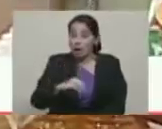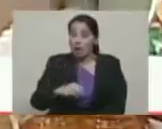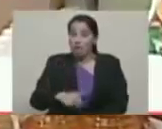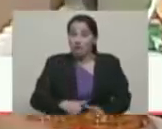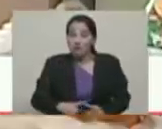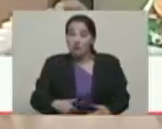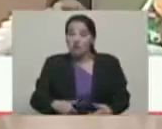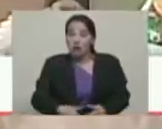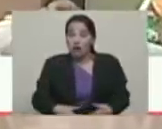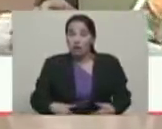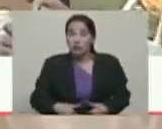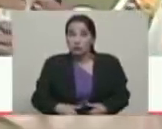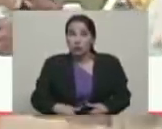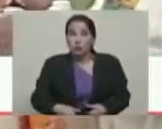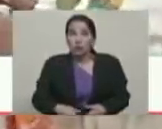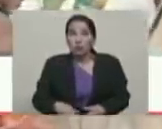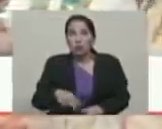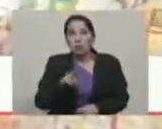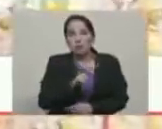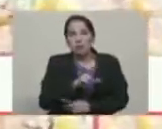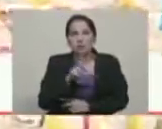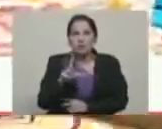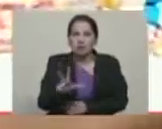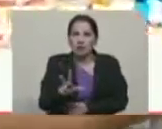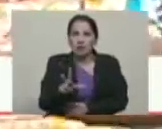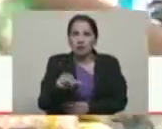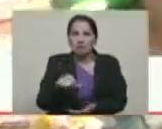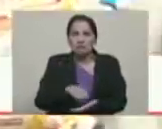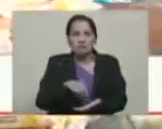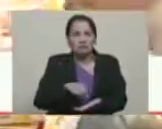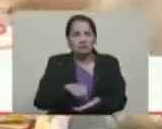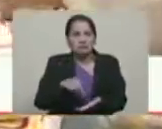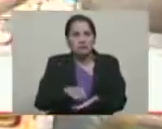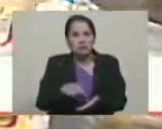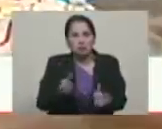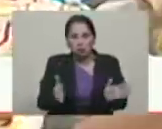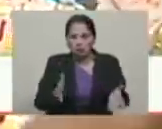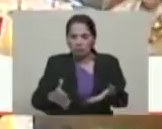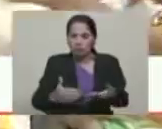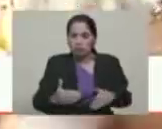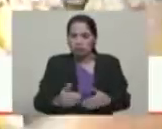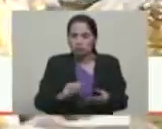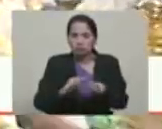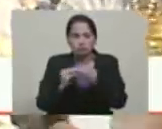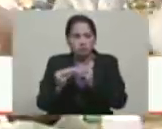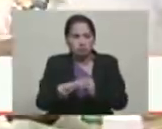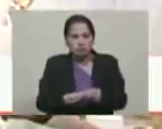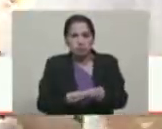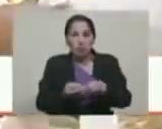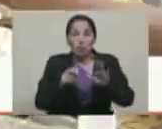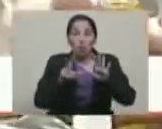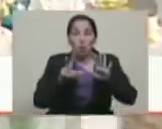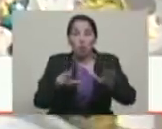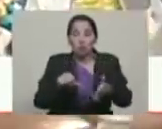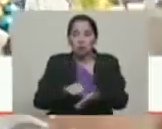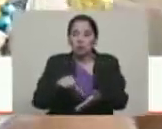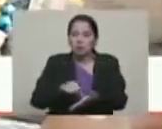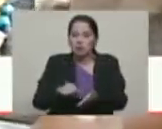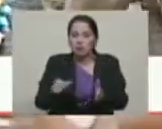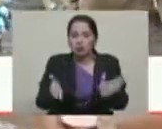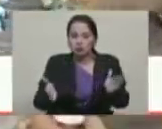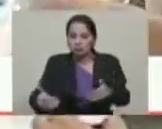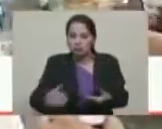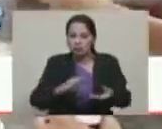esfuerzo los 23 centros de empaquetamiento de CLAP con los 8 centros de